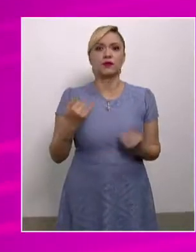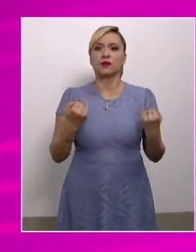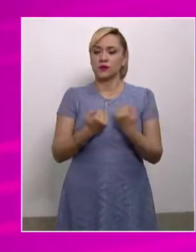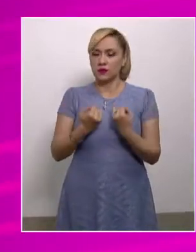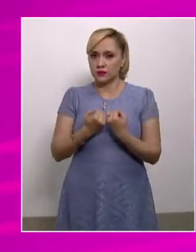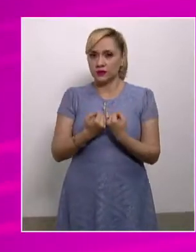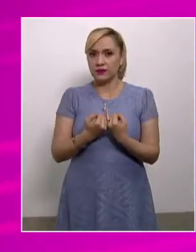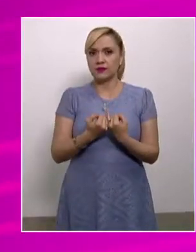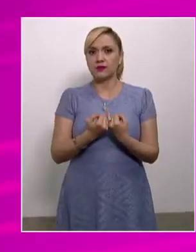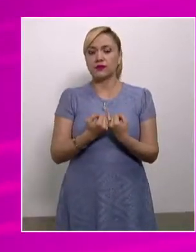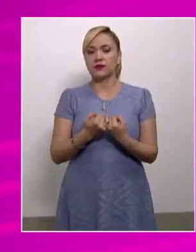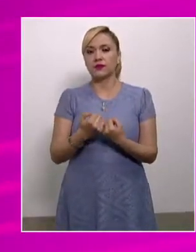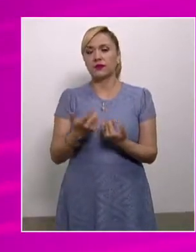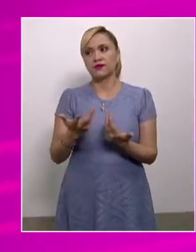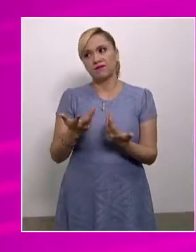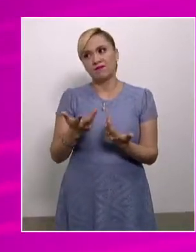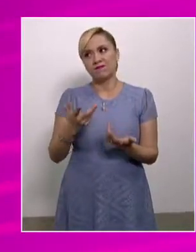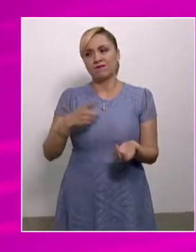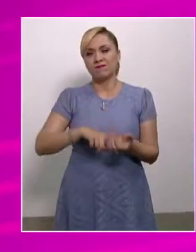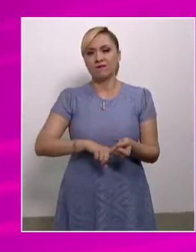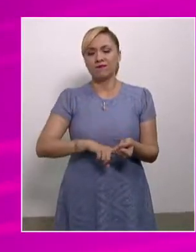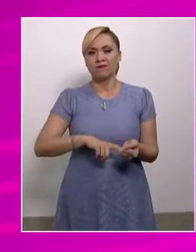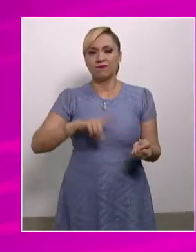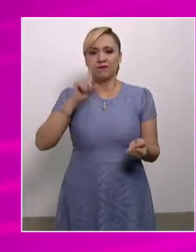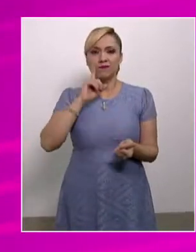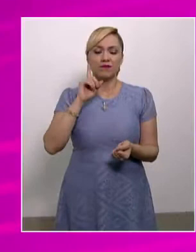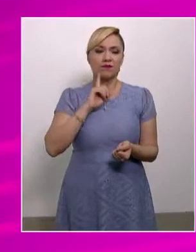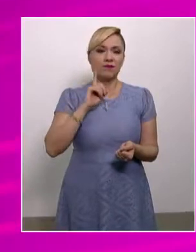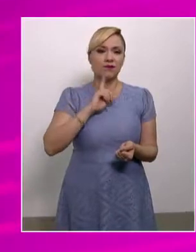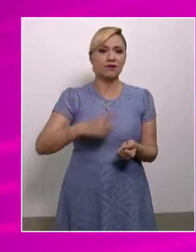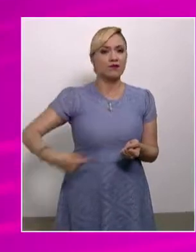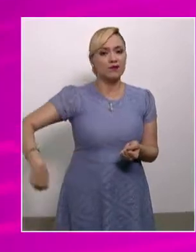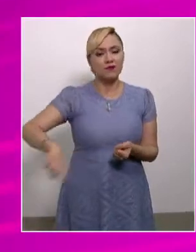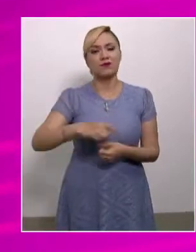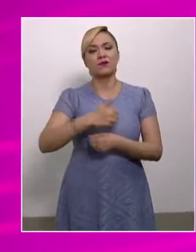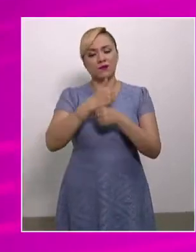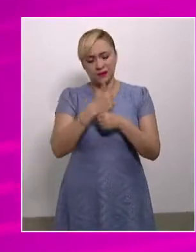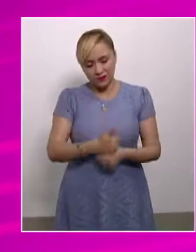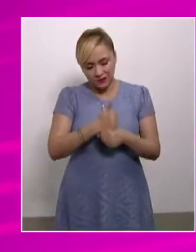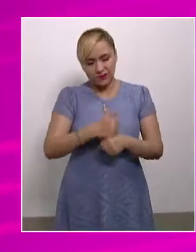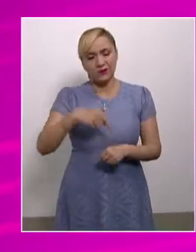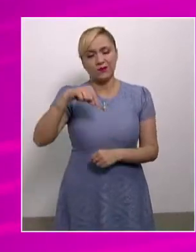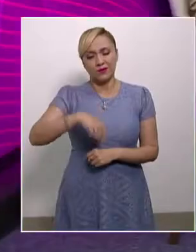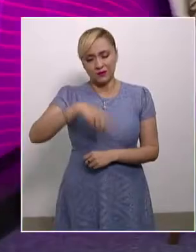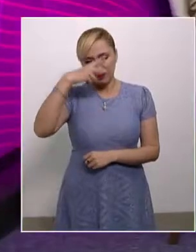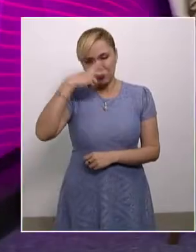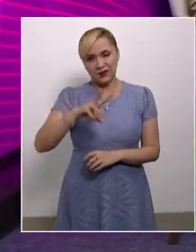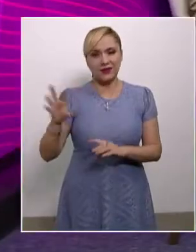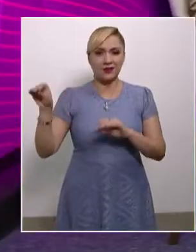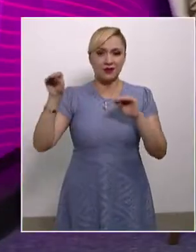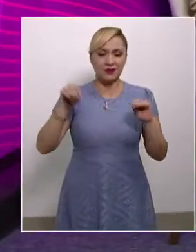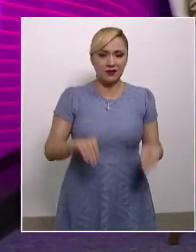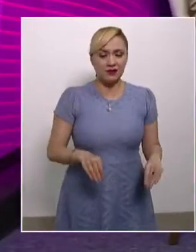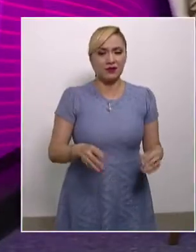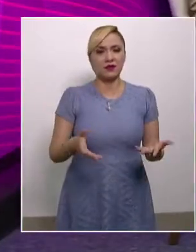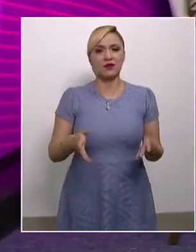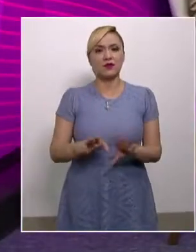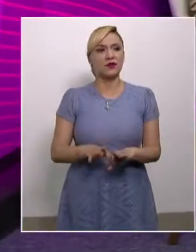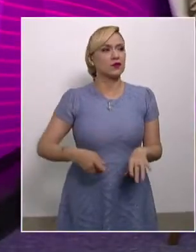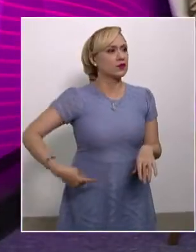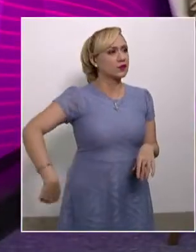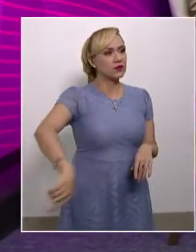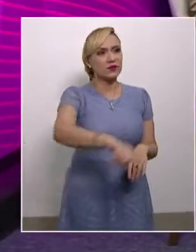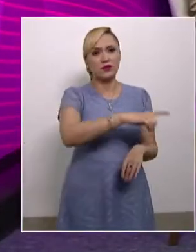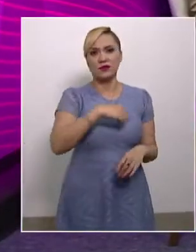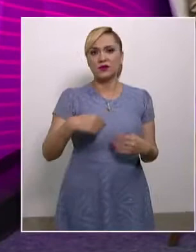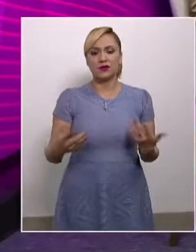también se ven afectadas en nuestro país, vemos también un poco la violencia estructural